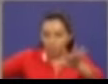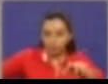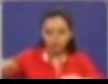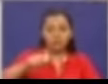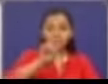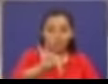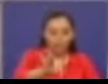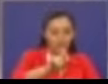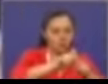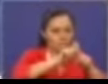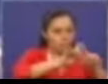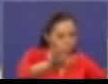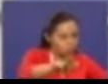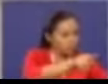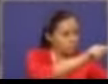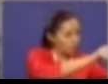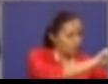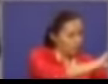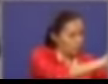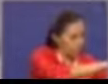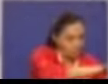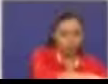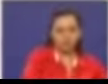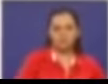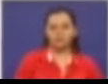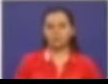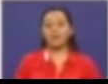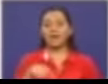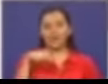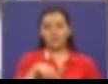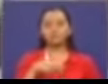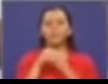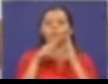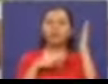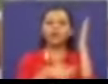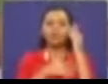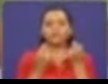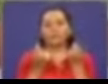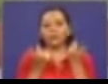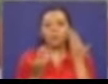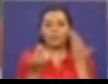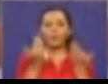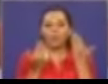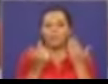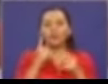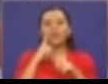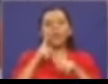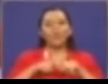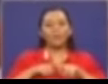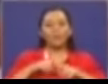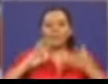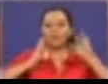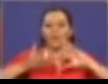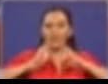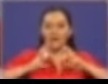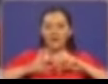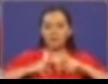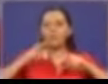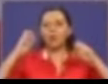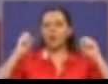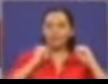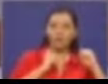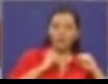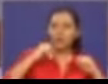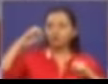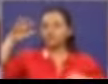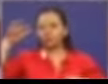territorio nacional. Esto es un hito. Y se están haciendo proyectos similares, depende del clima, etcétera, para otra clase